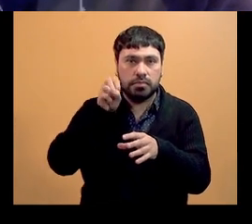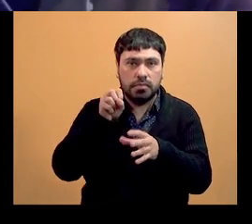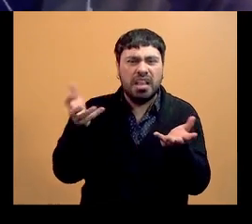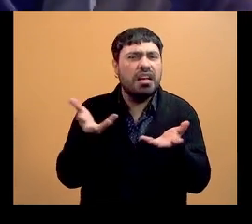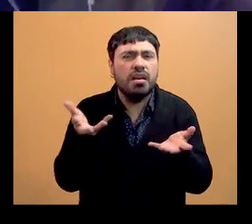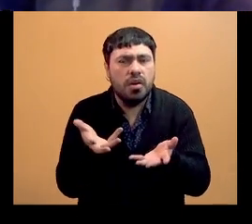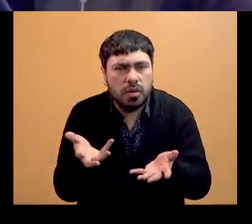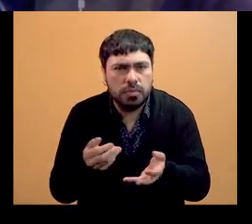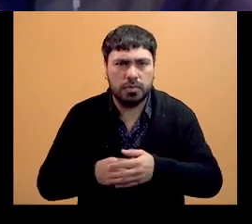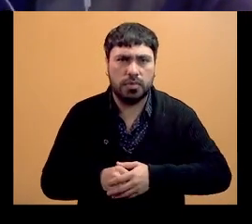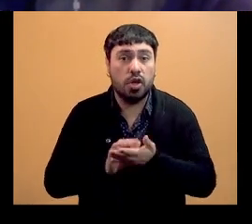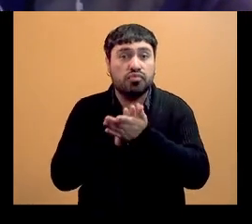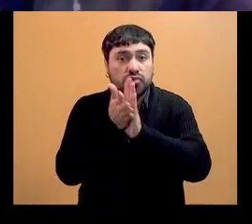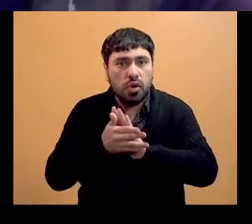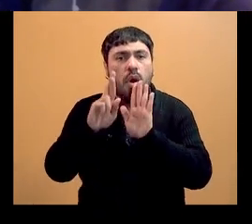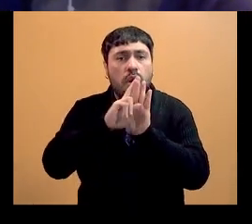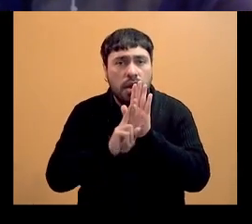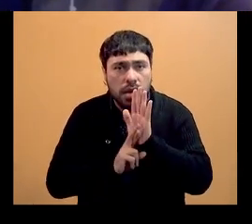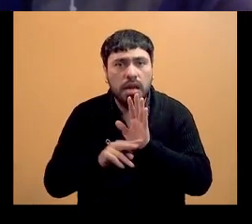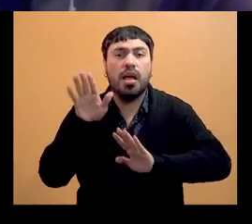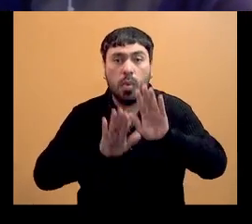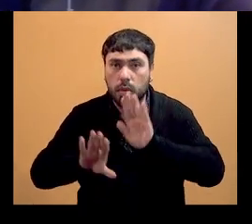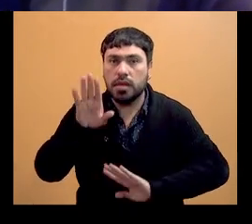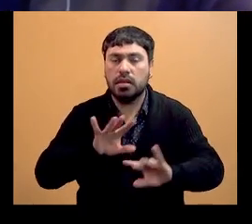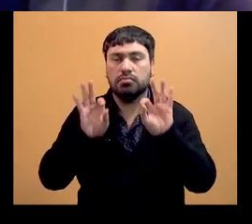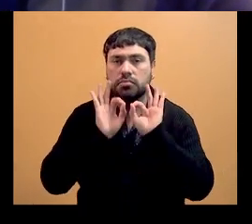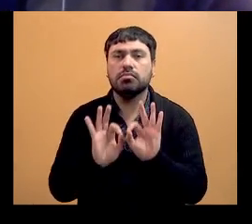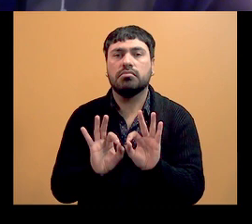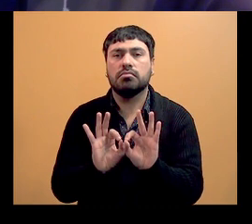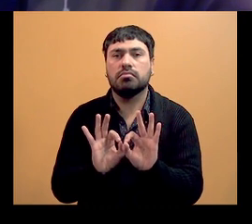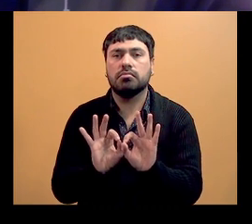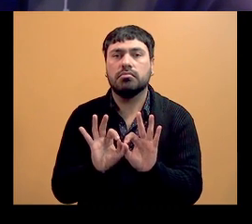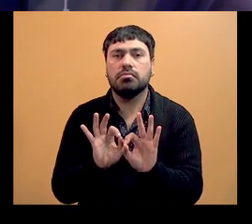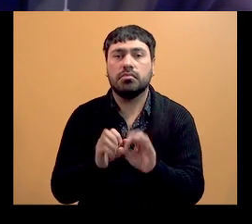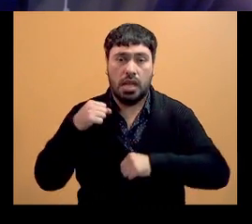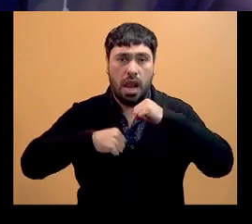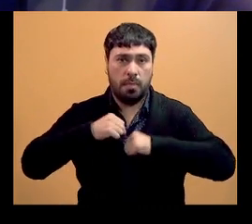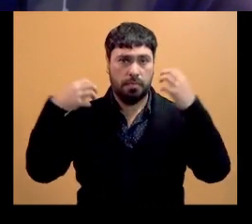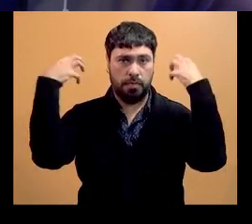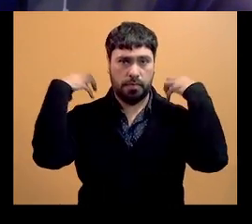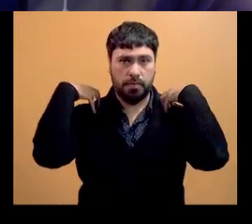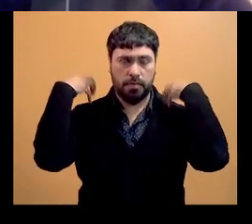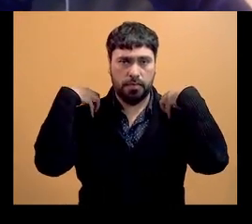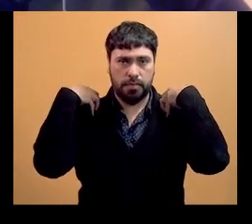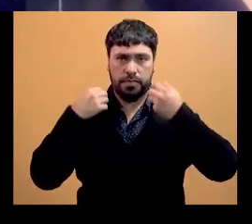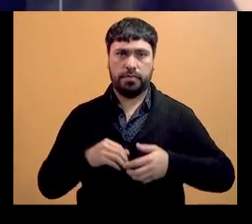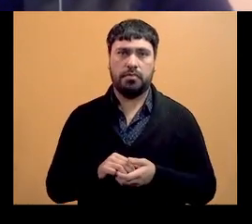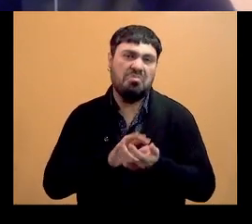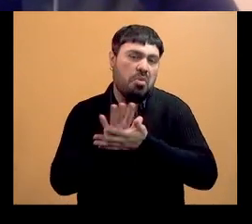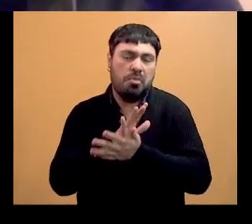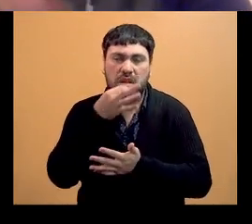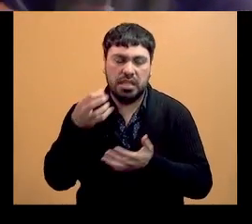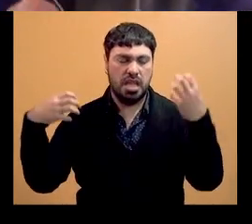eso tiene que estar dentro del proceso de autorización de lanzamiento y es una exigencia para cualquier empresa que va a lanzar ese satélite. Es decir, SpaceX no